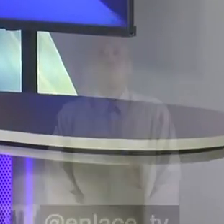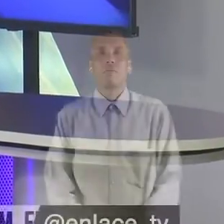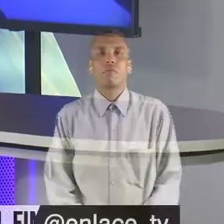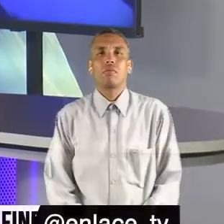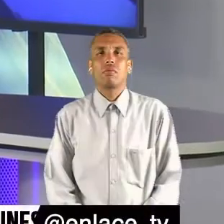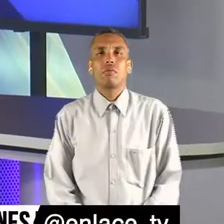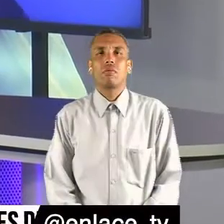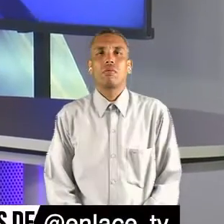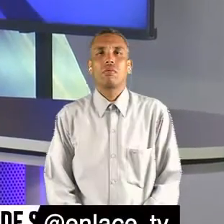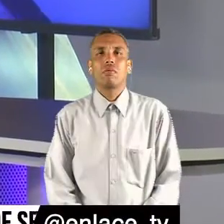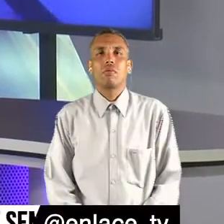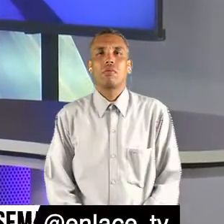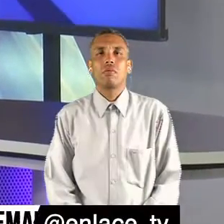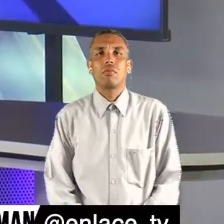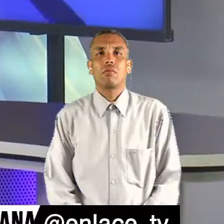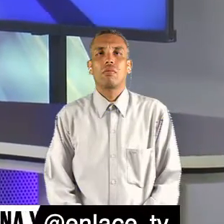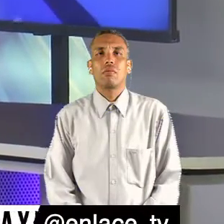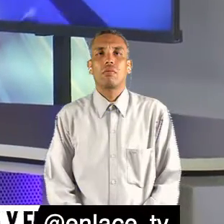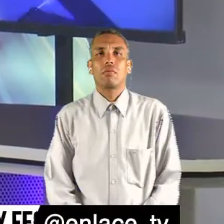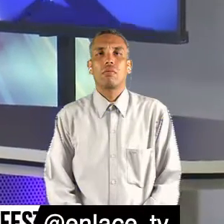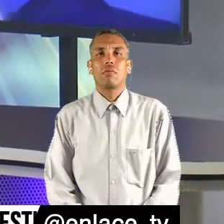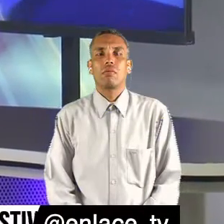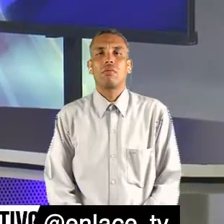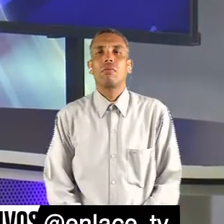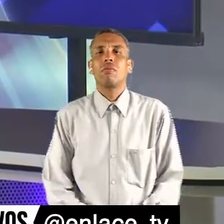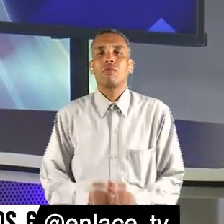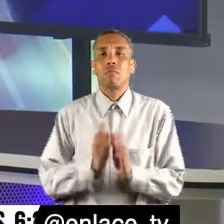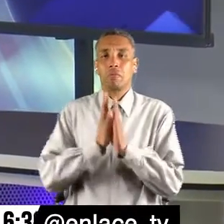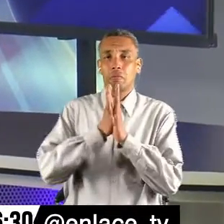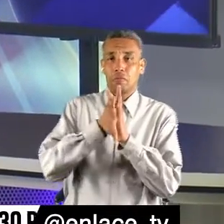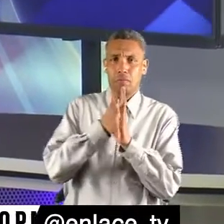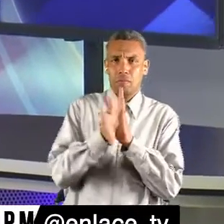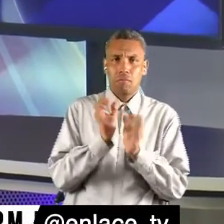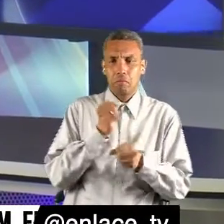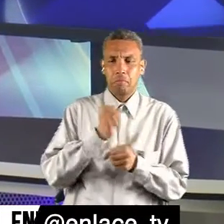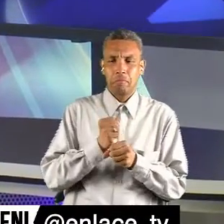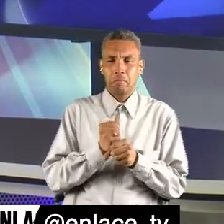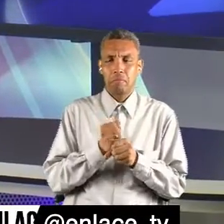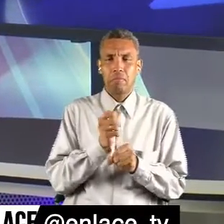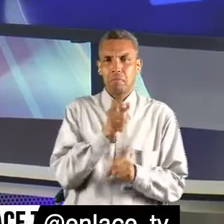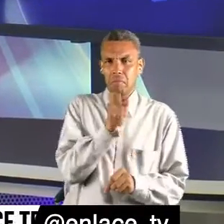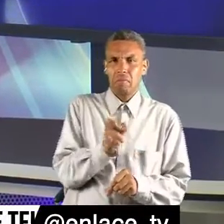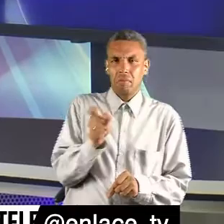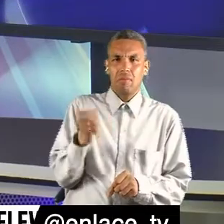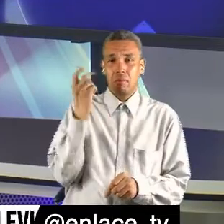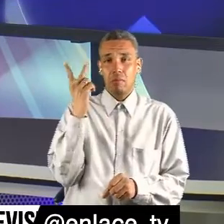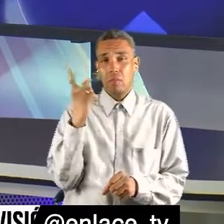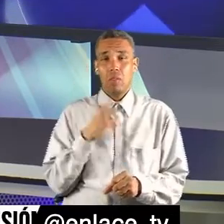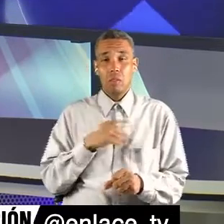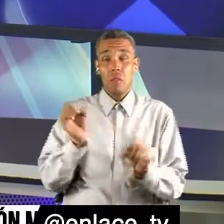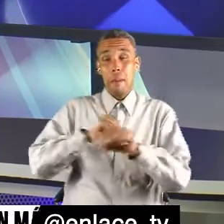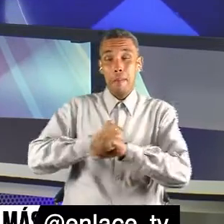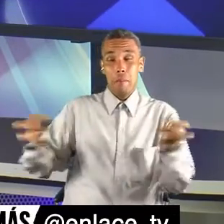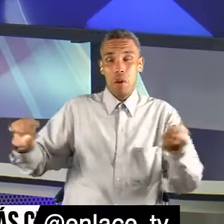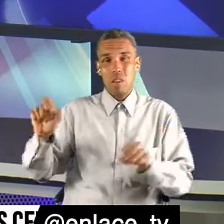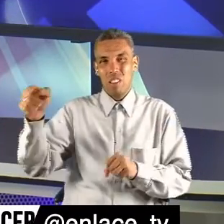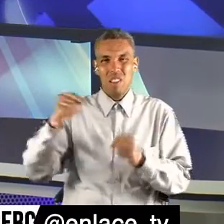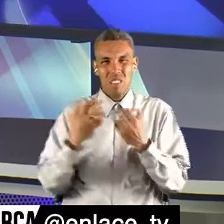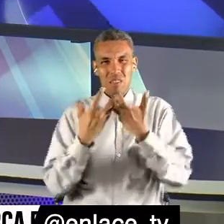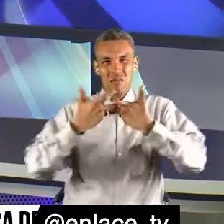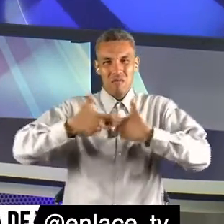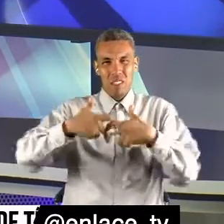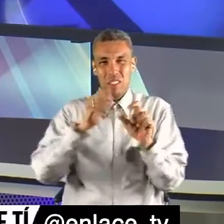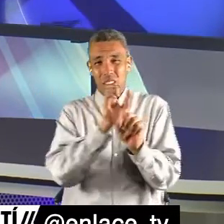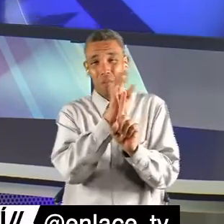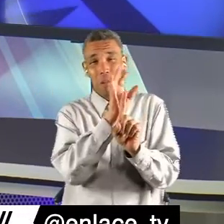Iniciamos con el desarrollo de nuestra información. Dos trabajadores resultaron intoxicados con amoníaco luego de una explosión en una de las plantas de